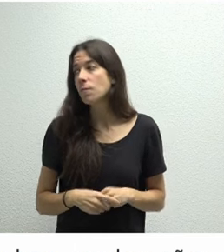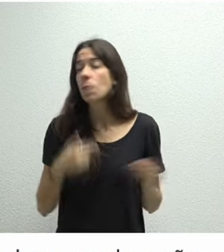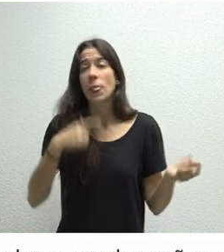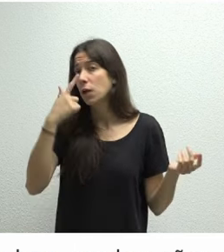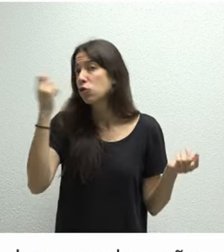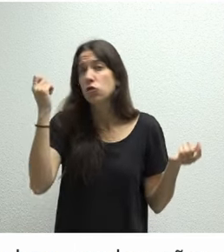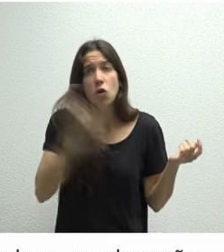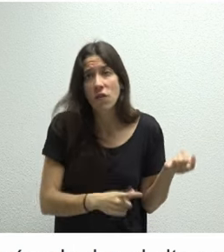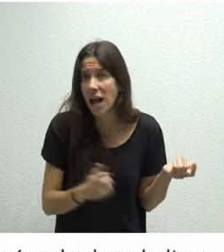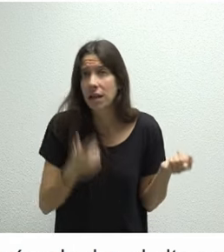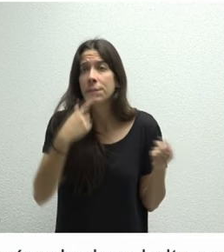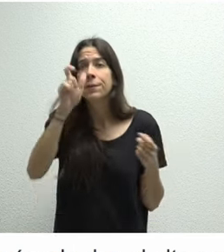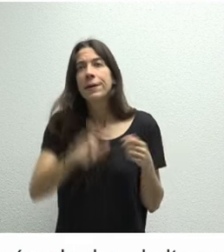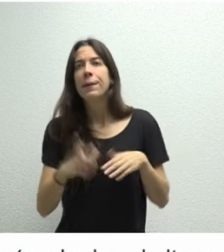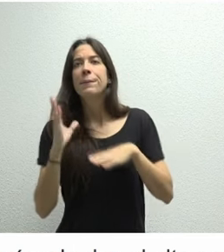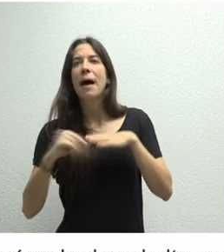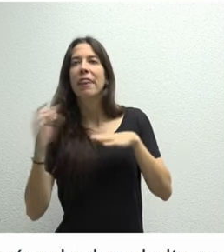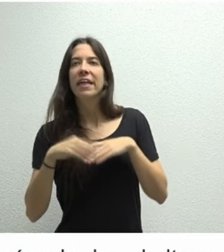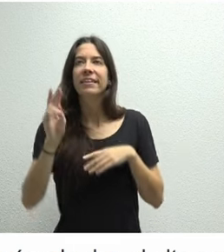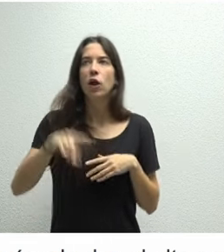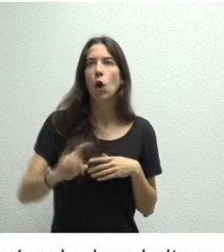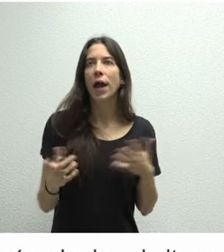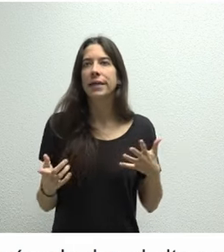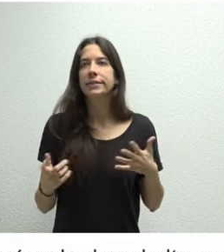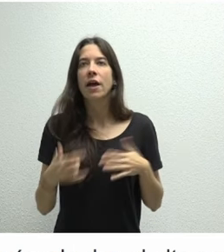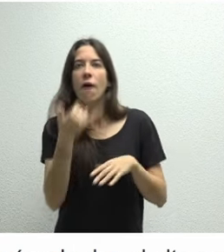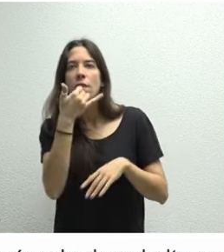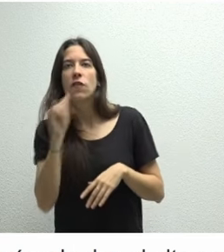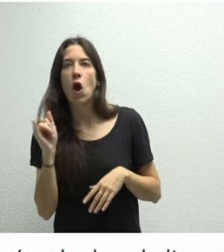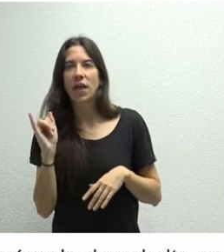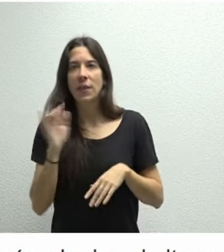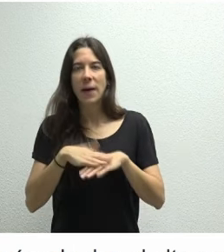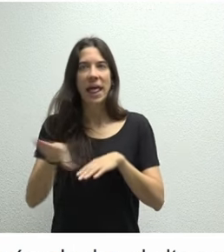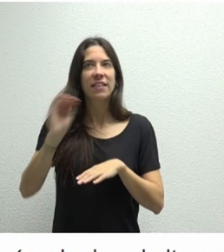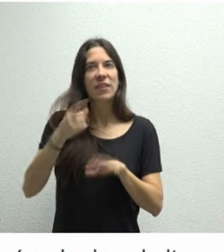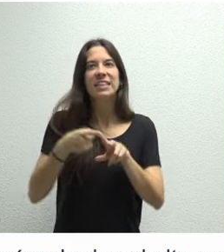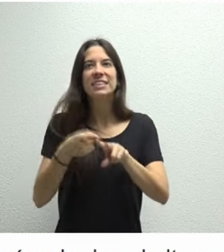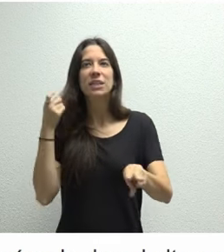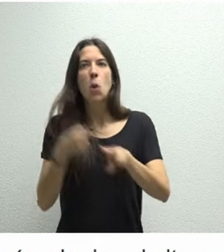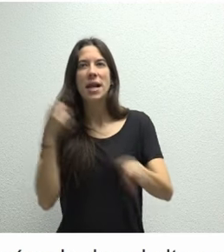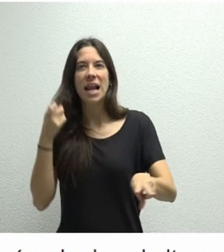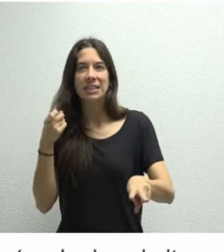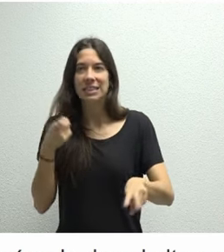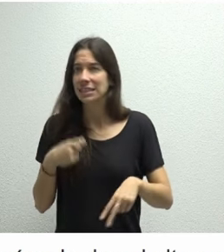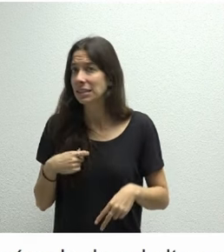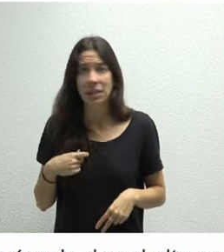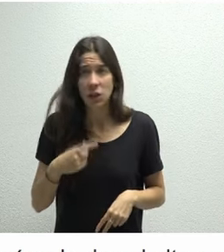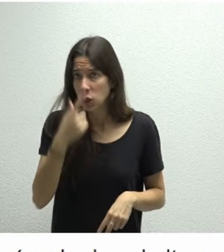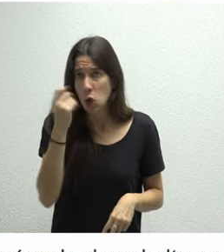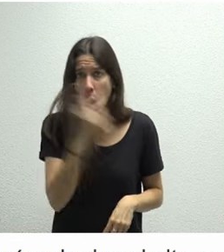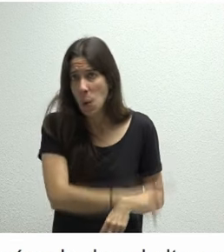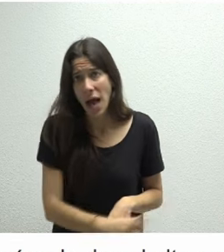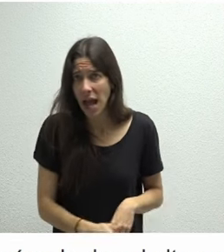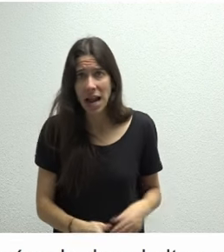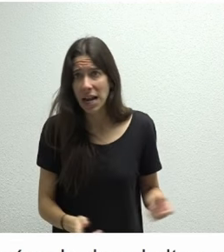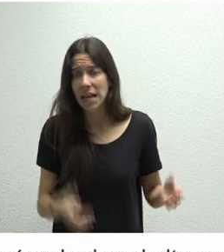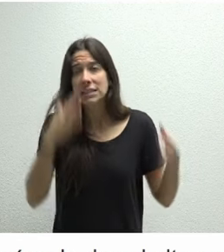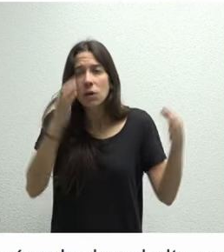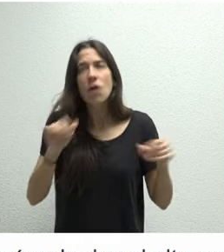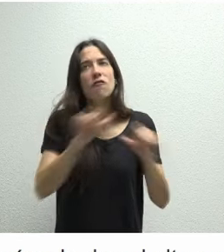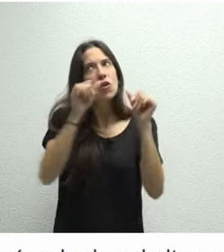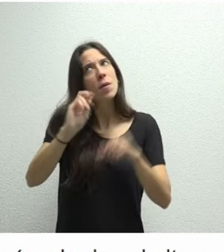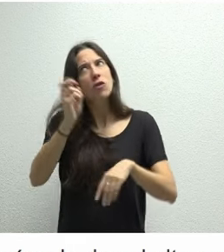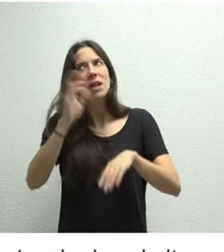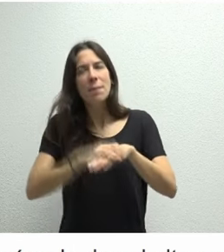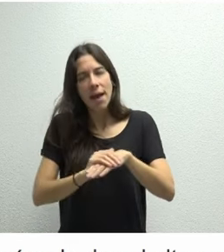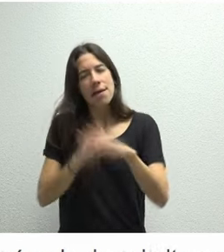el paciente no no sea eh Freud para entender un psicoanálisis vale se seguro que hay otra manera de llegar al paciente con la